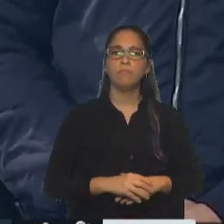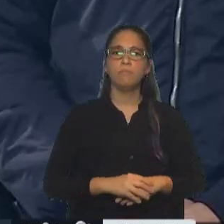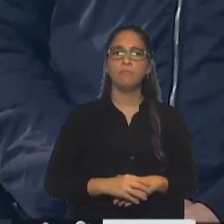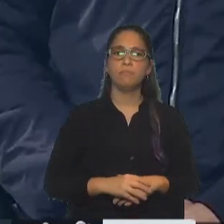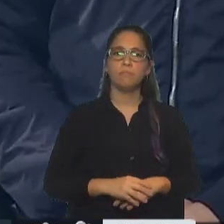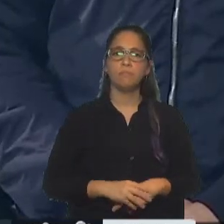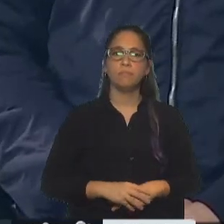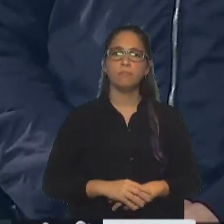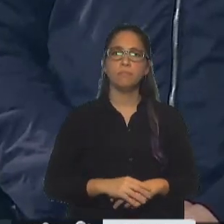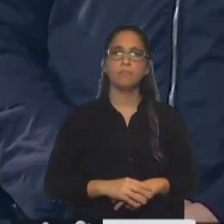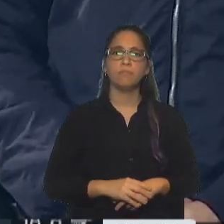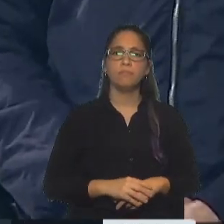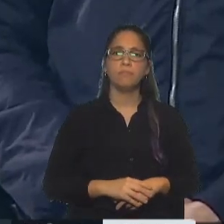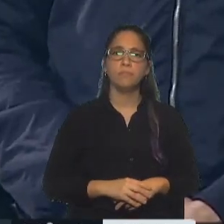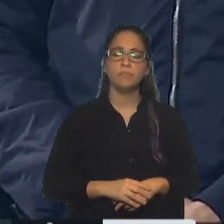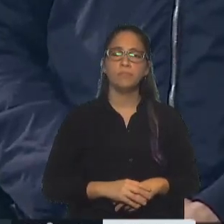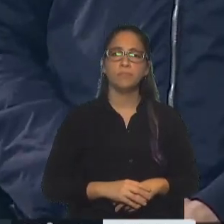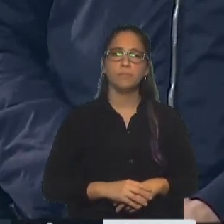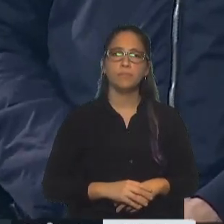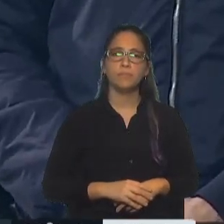de una red